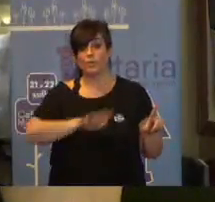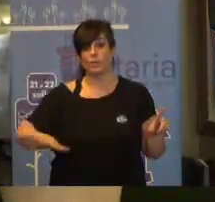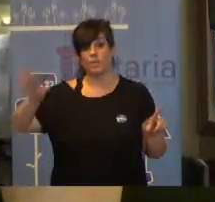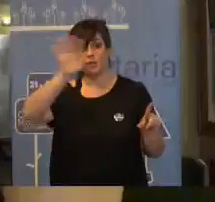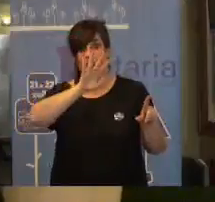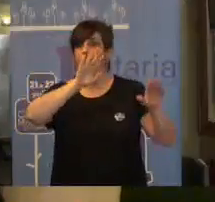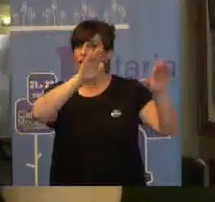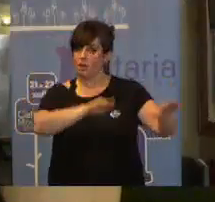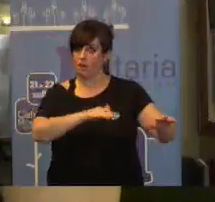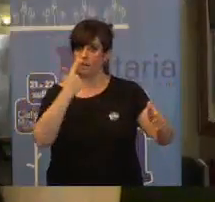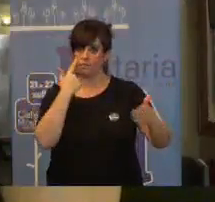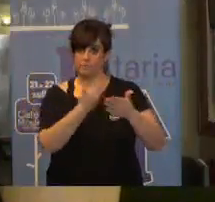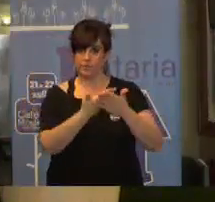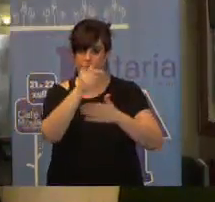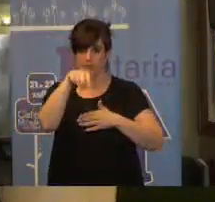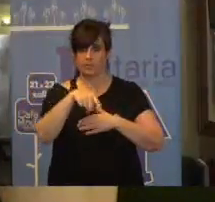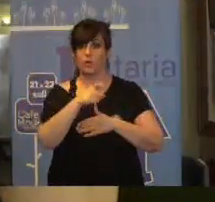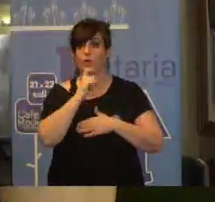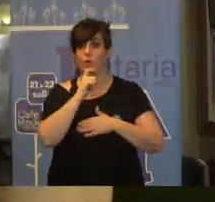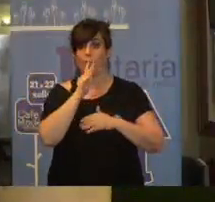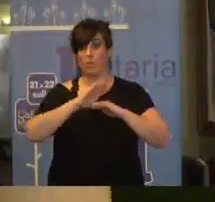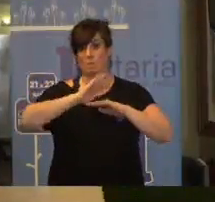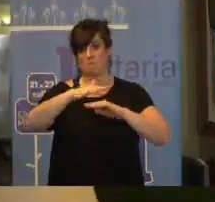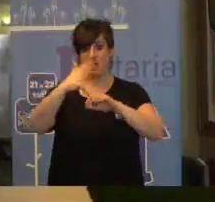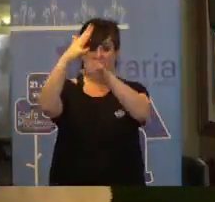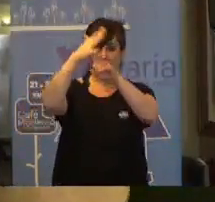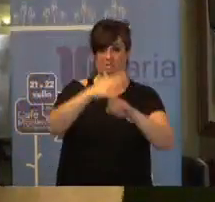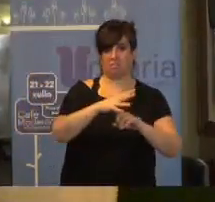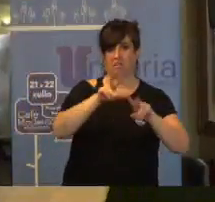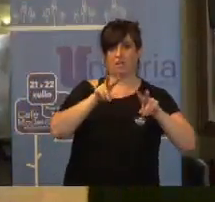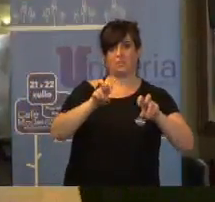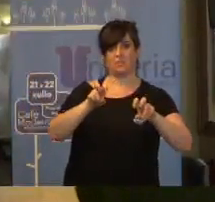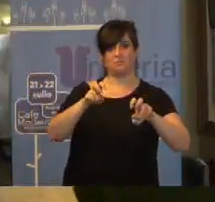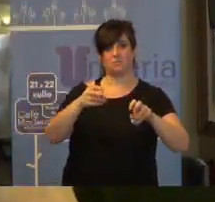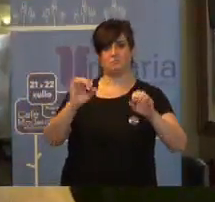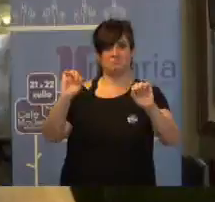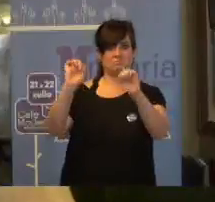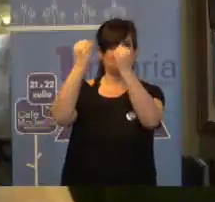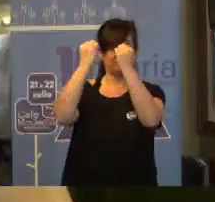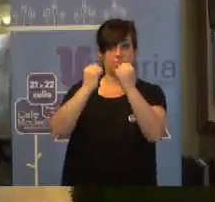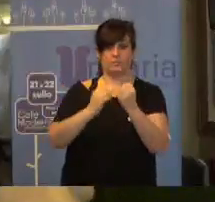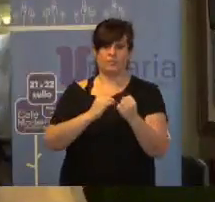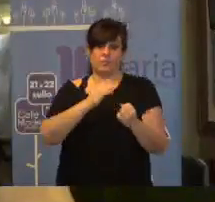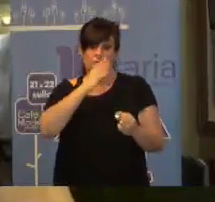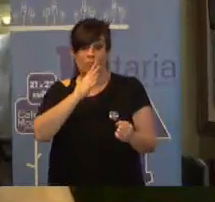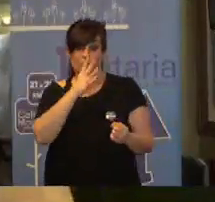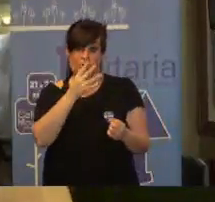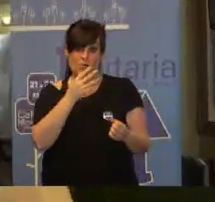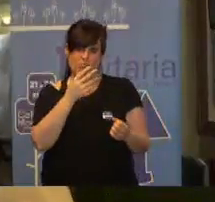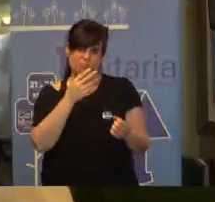cando éramos unha especie de marea apestada, non? Que nadie quería polas connotacións políticas ou polas